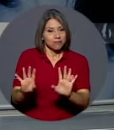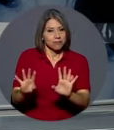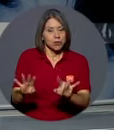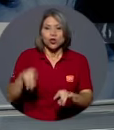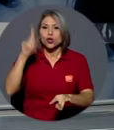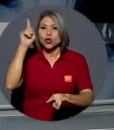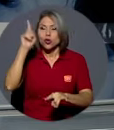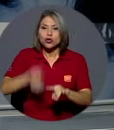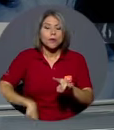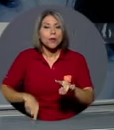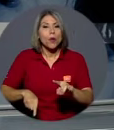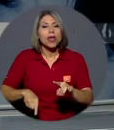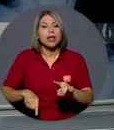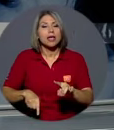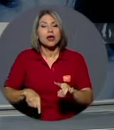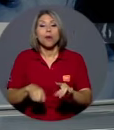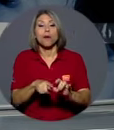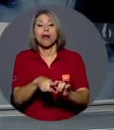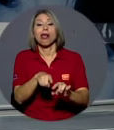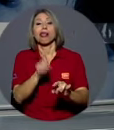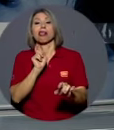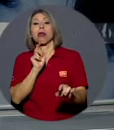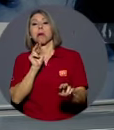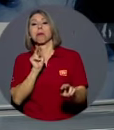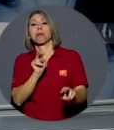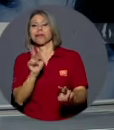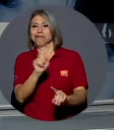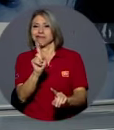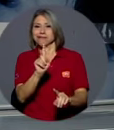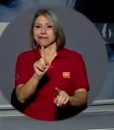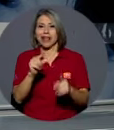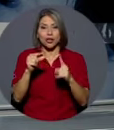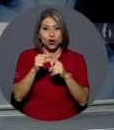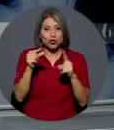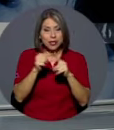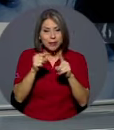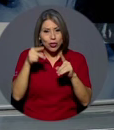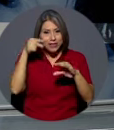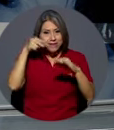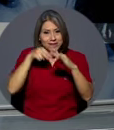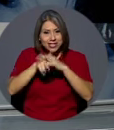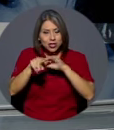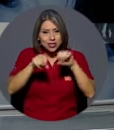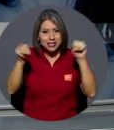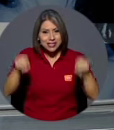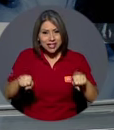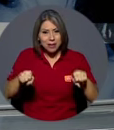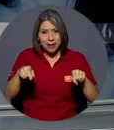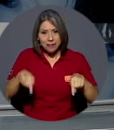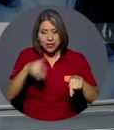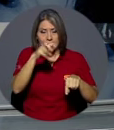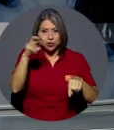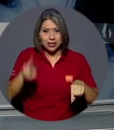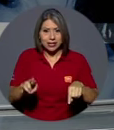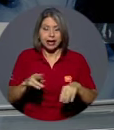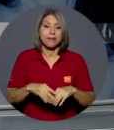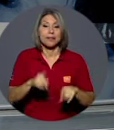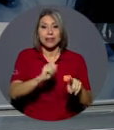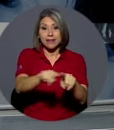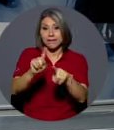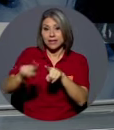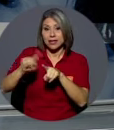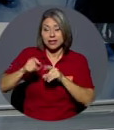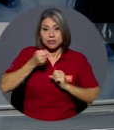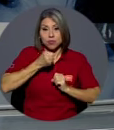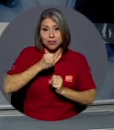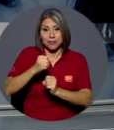no se pueden visualizar fuera de esto, y más en el concepto de visión de sistema, que es lo que se practica en Costa Rica. Los gobiernos locales